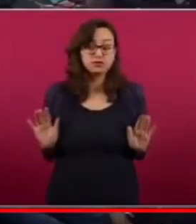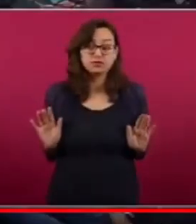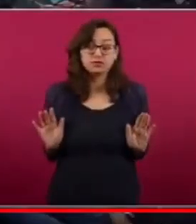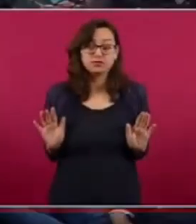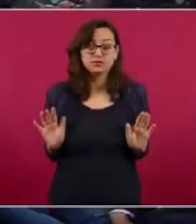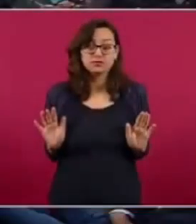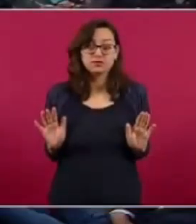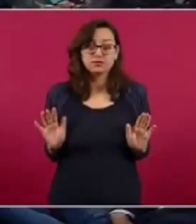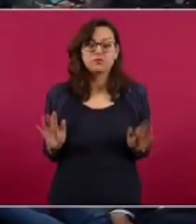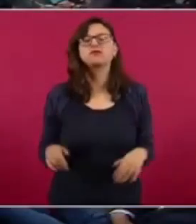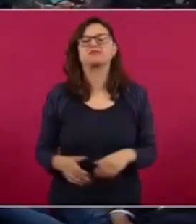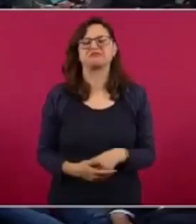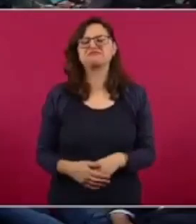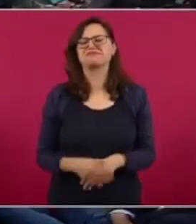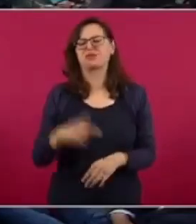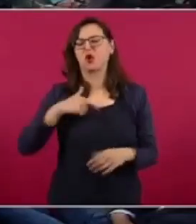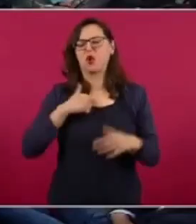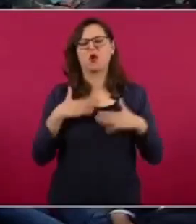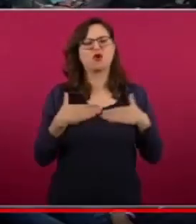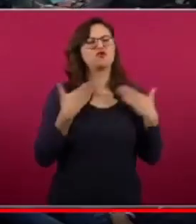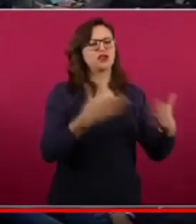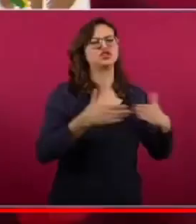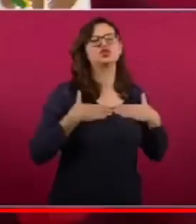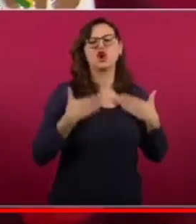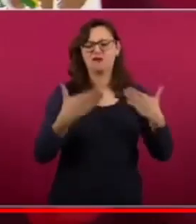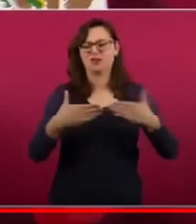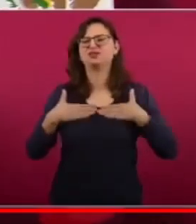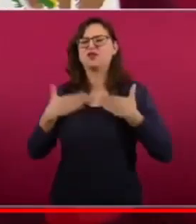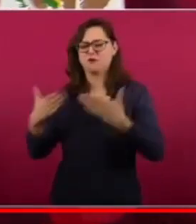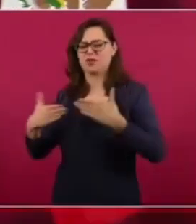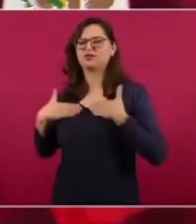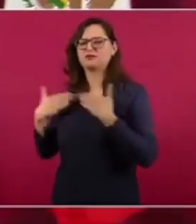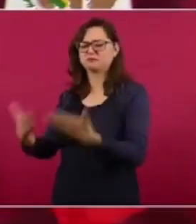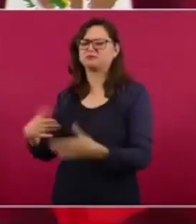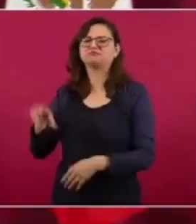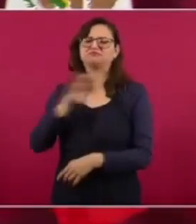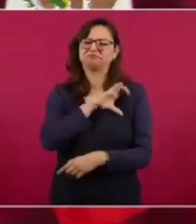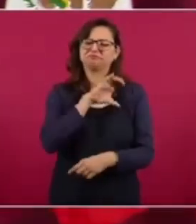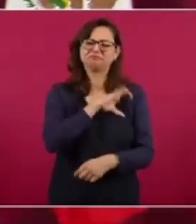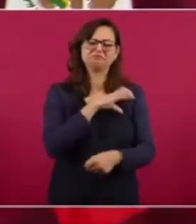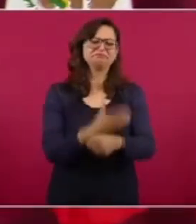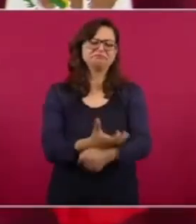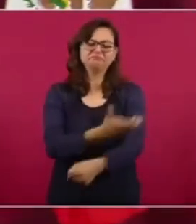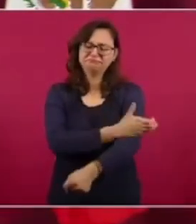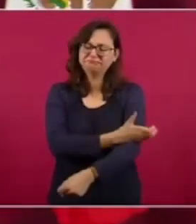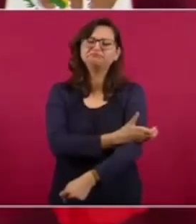Y yo les tengo mucha confianza a todos, y los estimo, son mis compañeros,